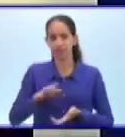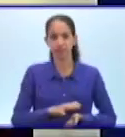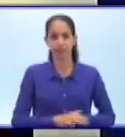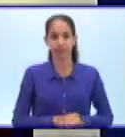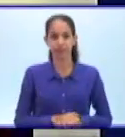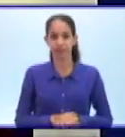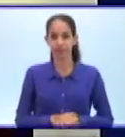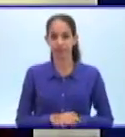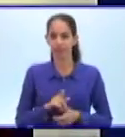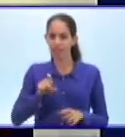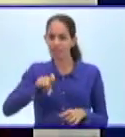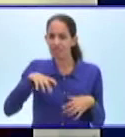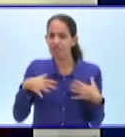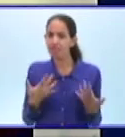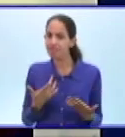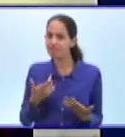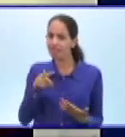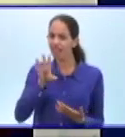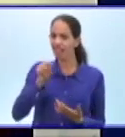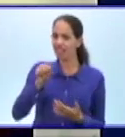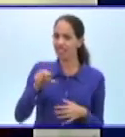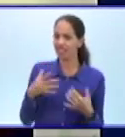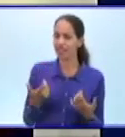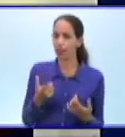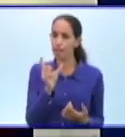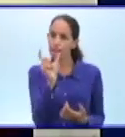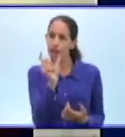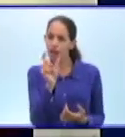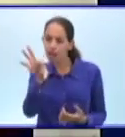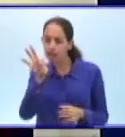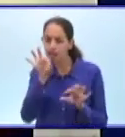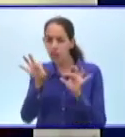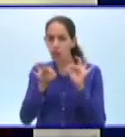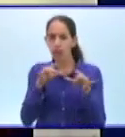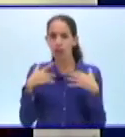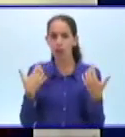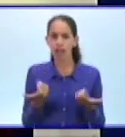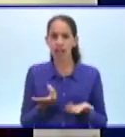¿Qué dicen? ¿Qué palabras pudieran poner?